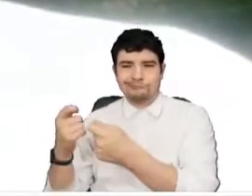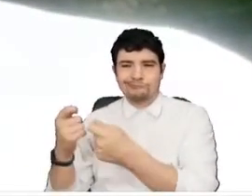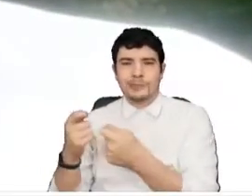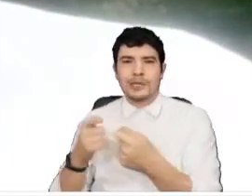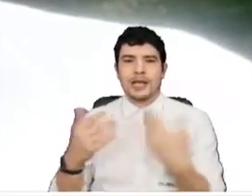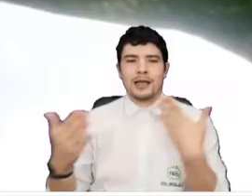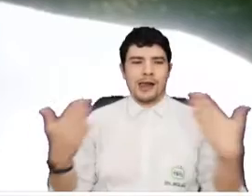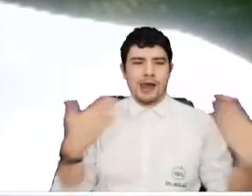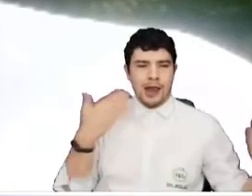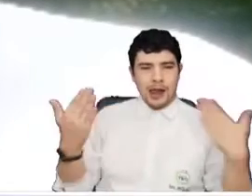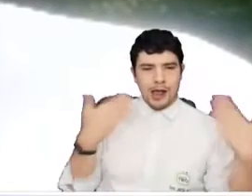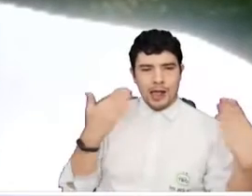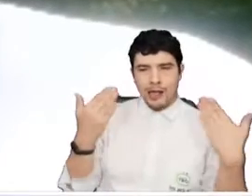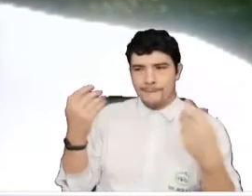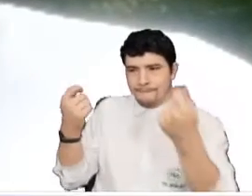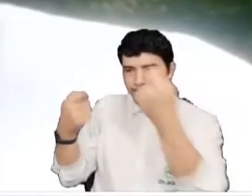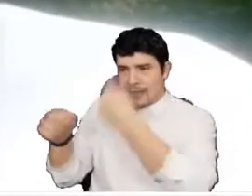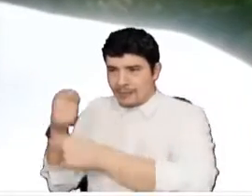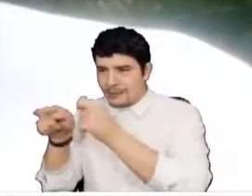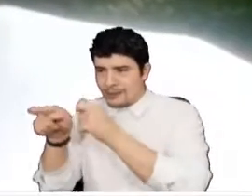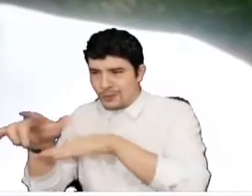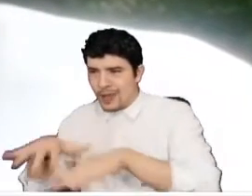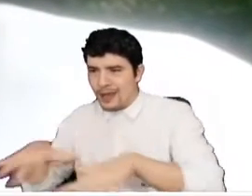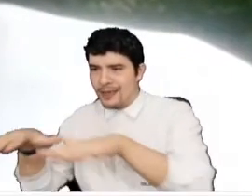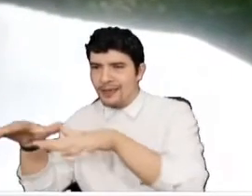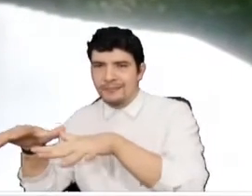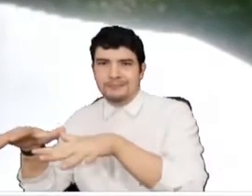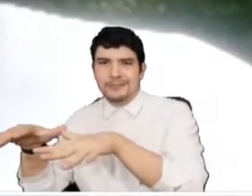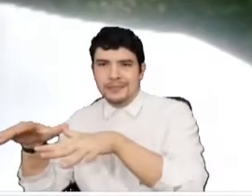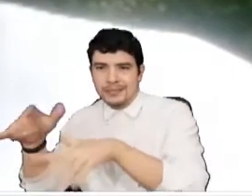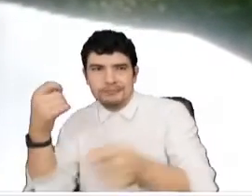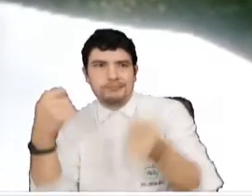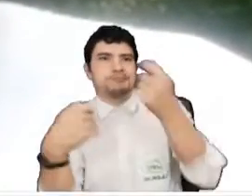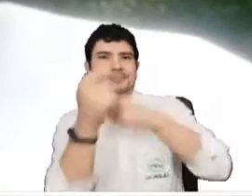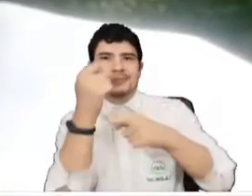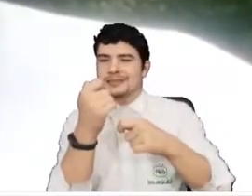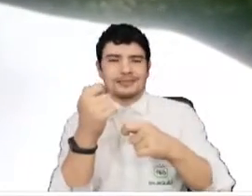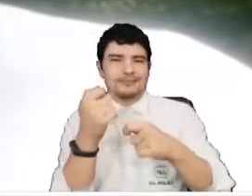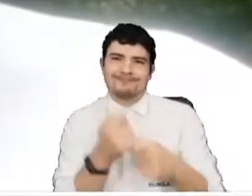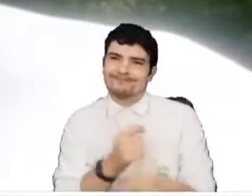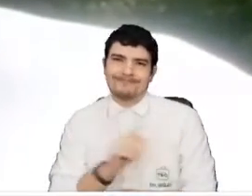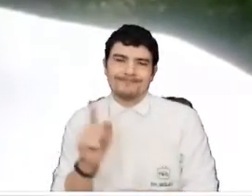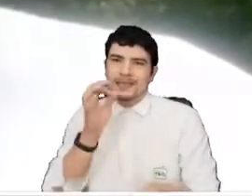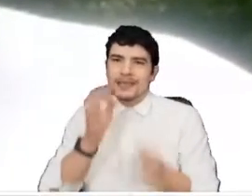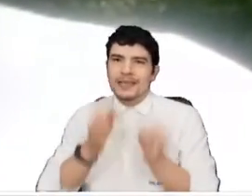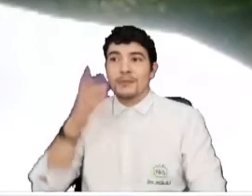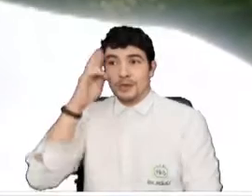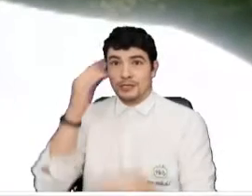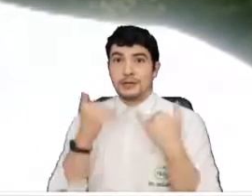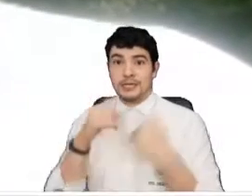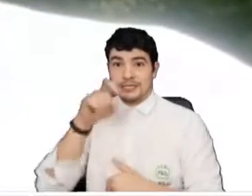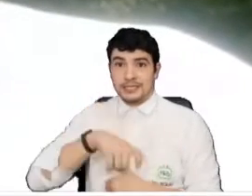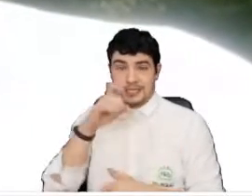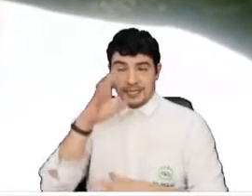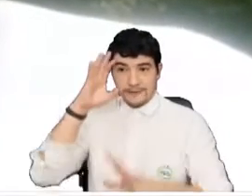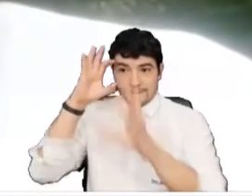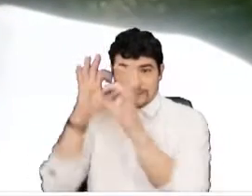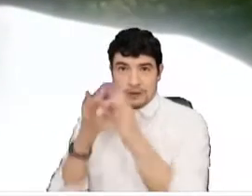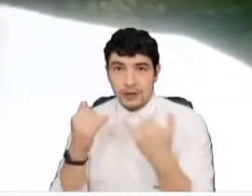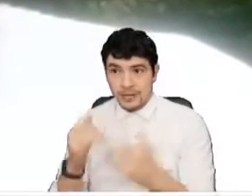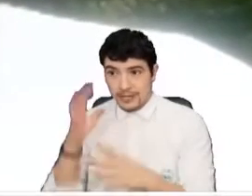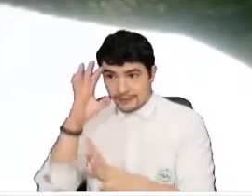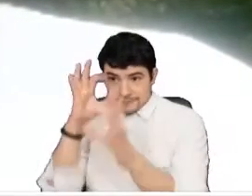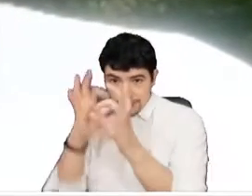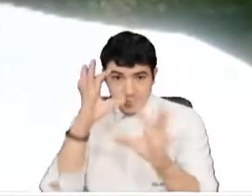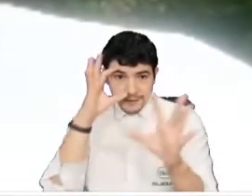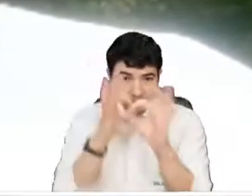de descentralización del sistema de abastecimiento agroalimentario para Bogotá. El centralismo provoca